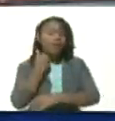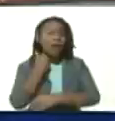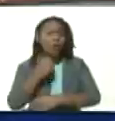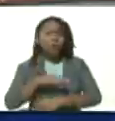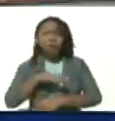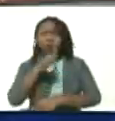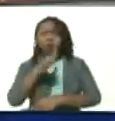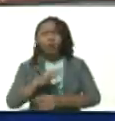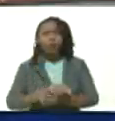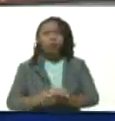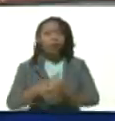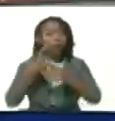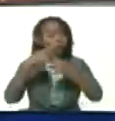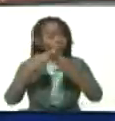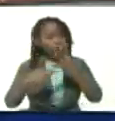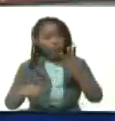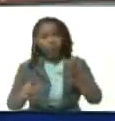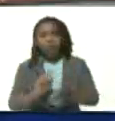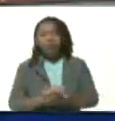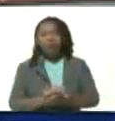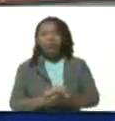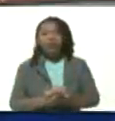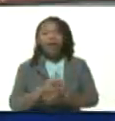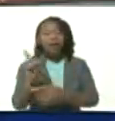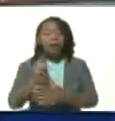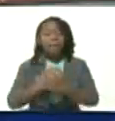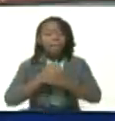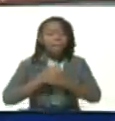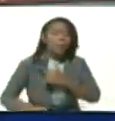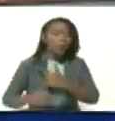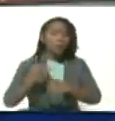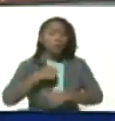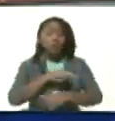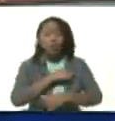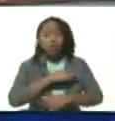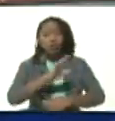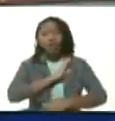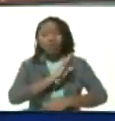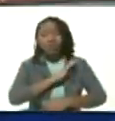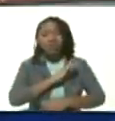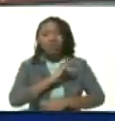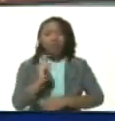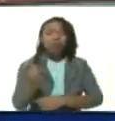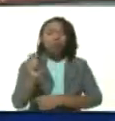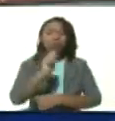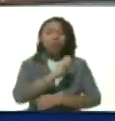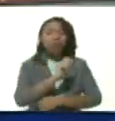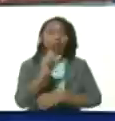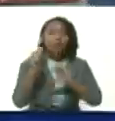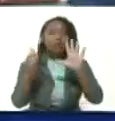catastróficas, entre otras. Es un parto que nosotros tenemos cada 6 meses.